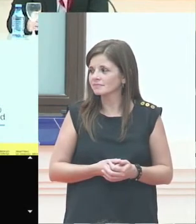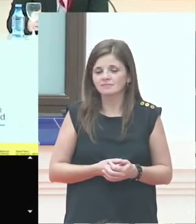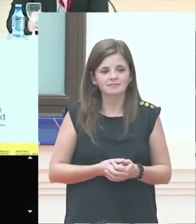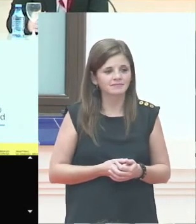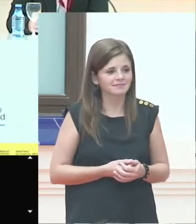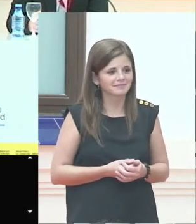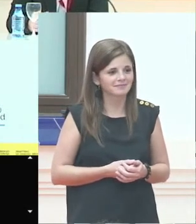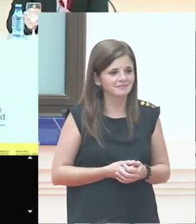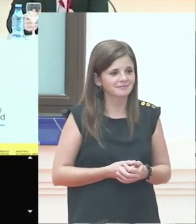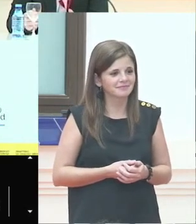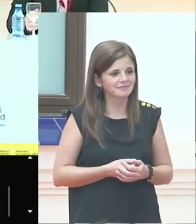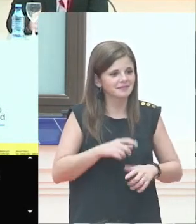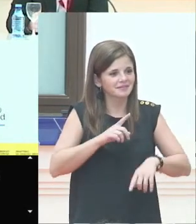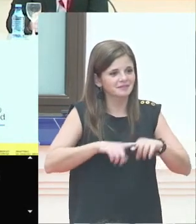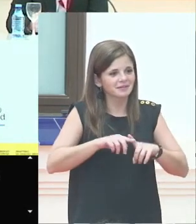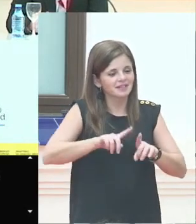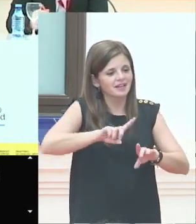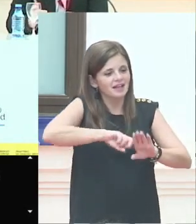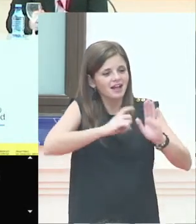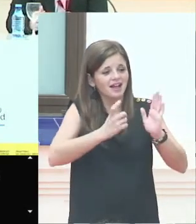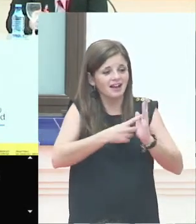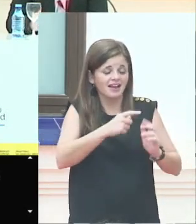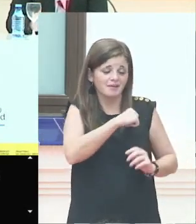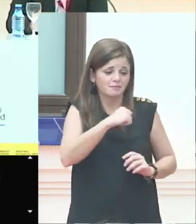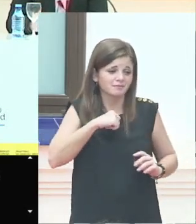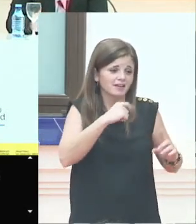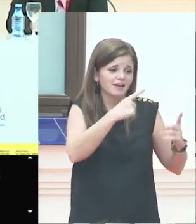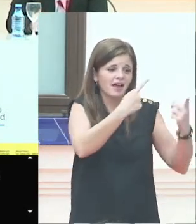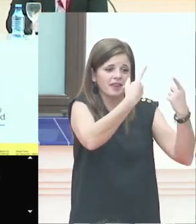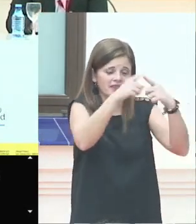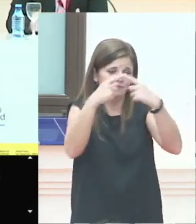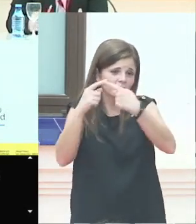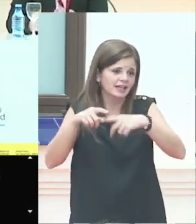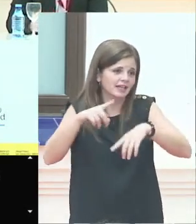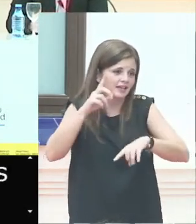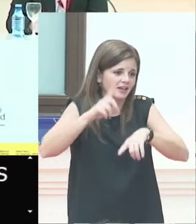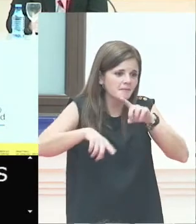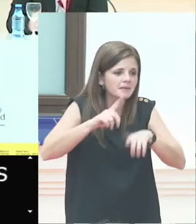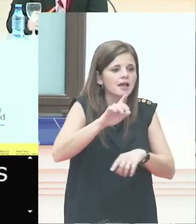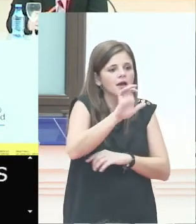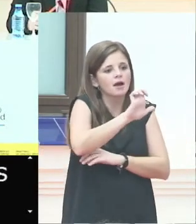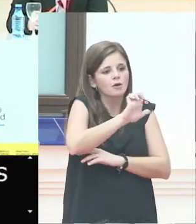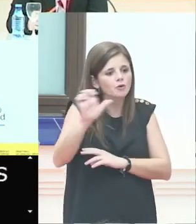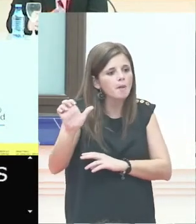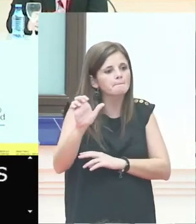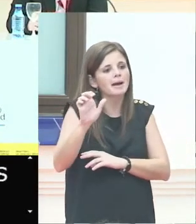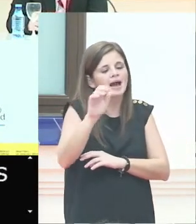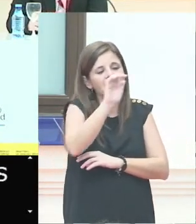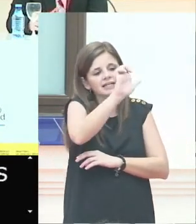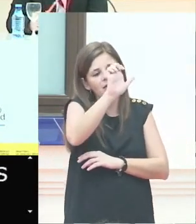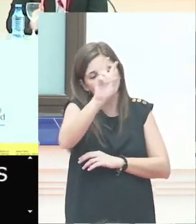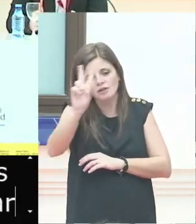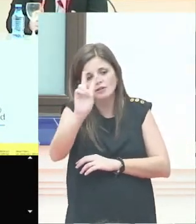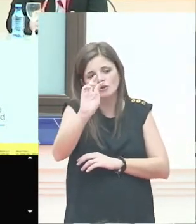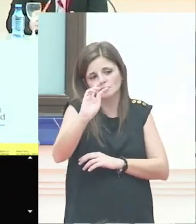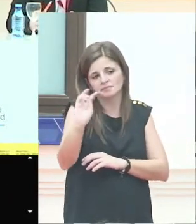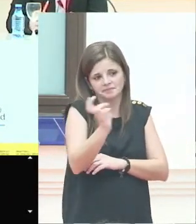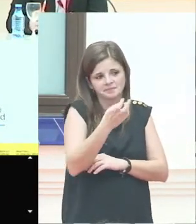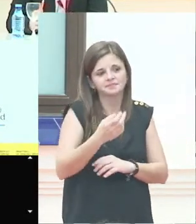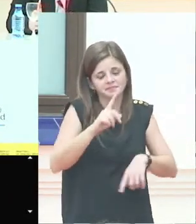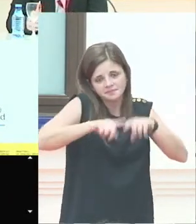un poco de lo que comentaba Josema con la fragmentación de la fragmentación que existe en cuanto a